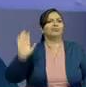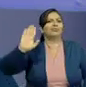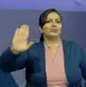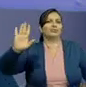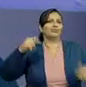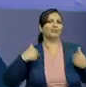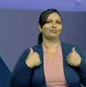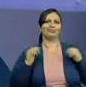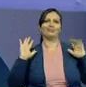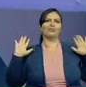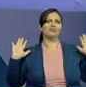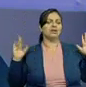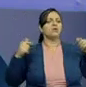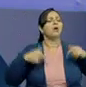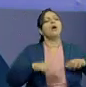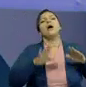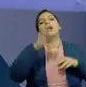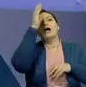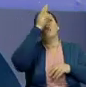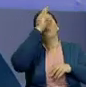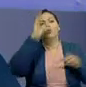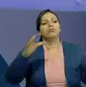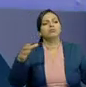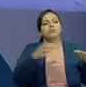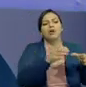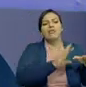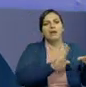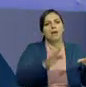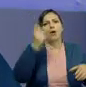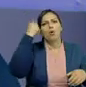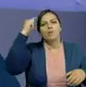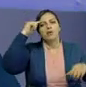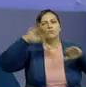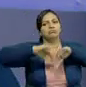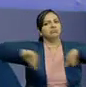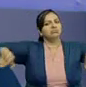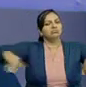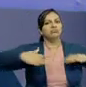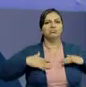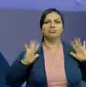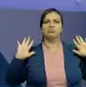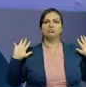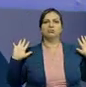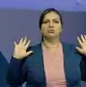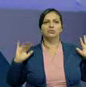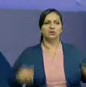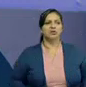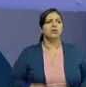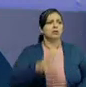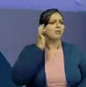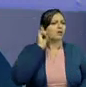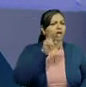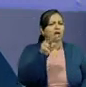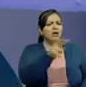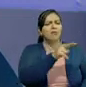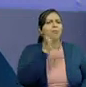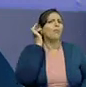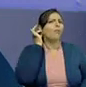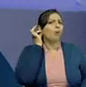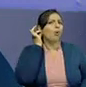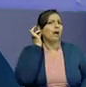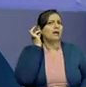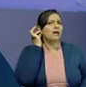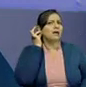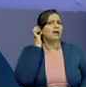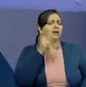respondo desde la parte de la Iglesia Católica y puedo decir que hemos logrado. Por ejemplo, acompañando a mujeres. Bien. Que lamentablemente, inclusive